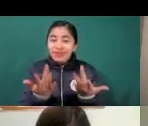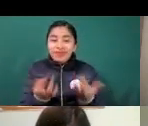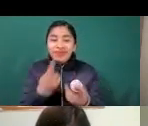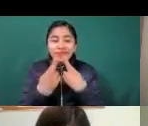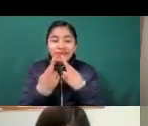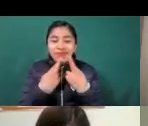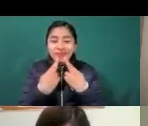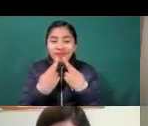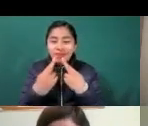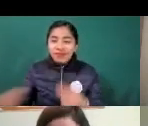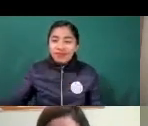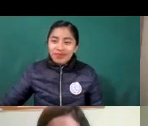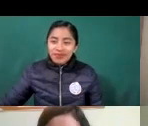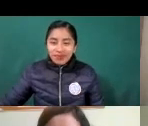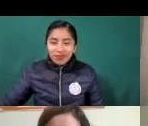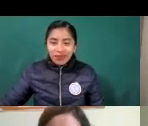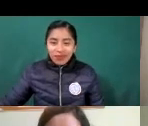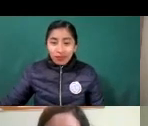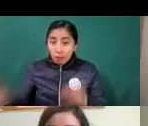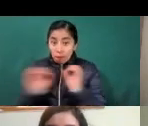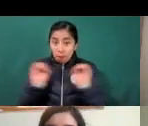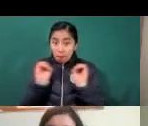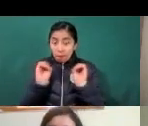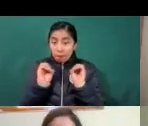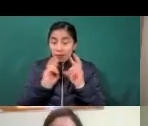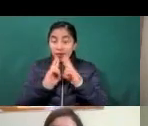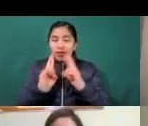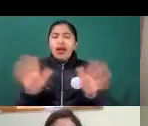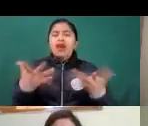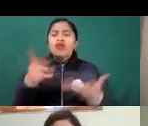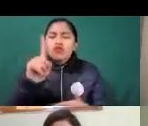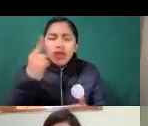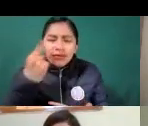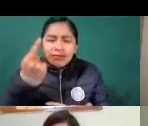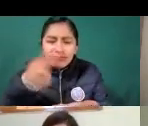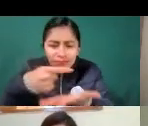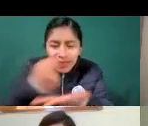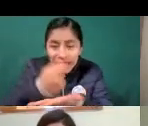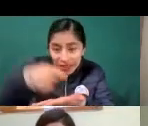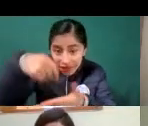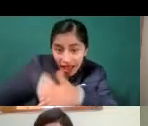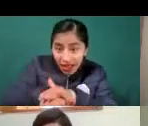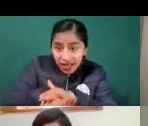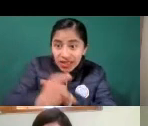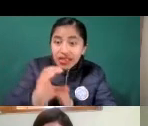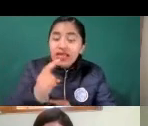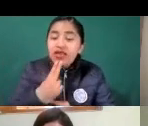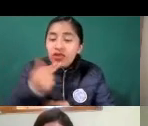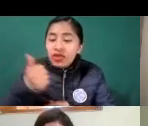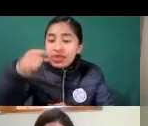por favor. No hay ni una respuesta, a ver, por lo menos una respuesta, a ver, respondamos, por